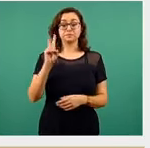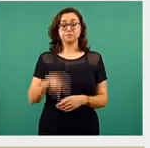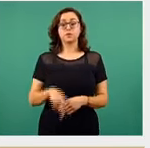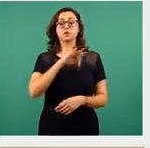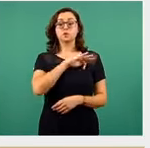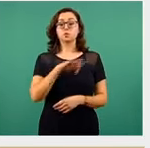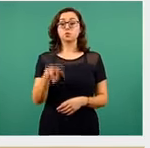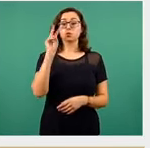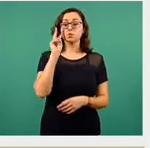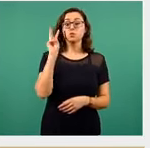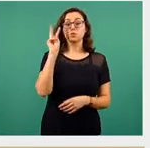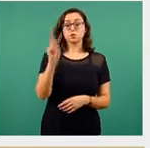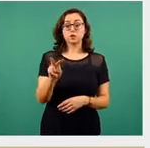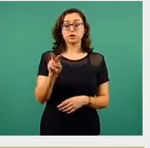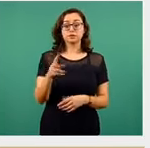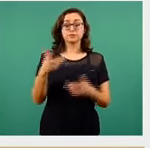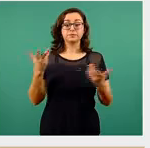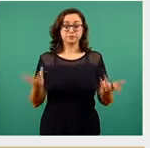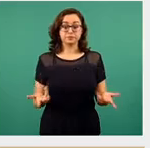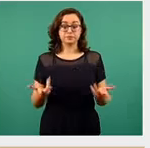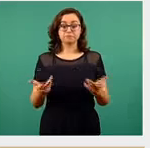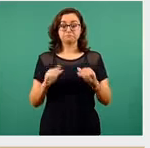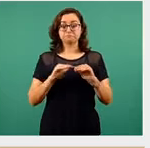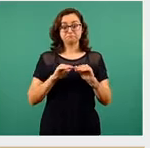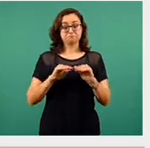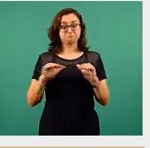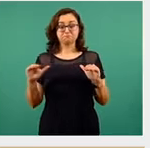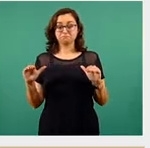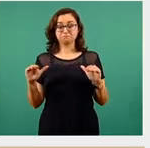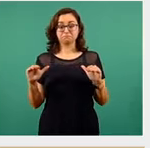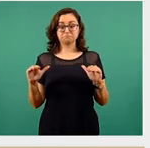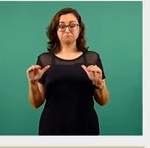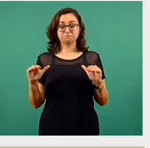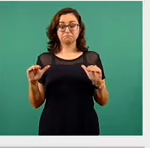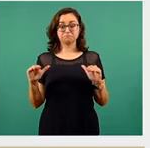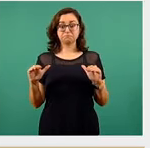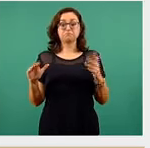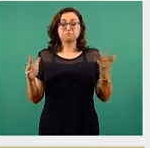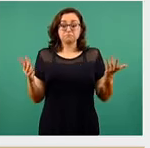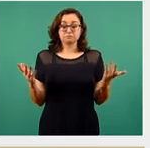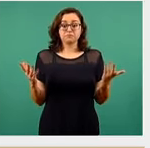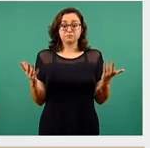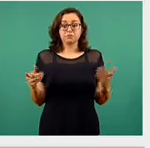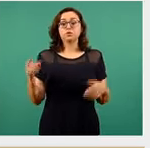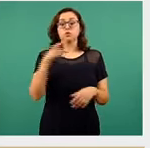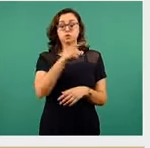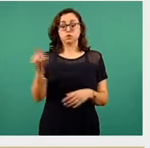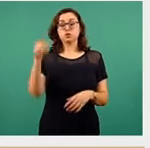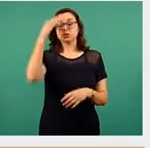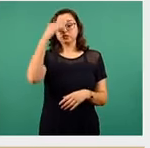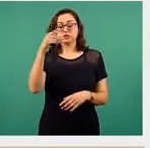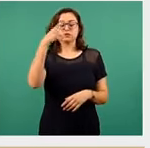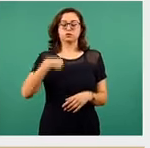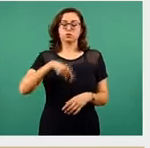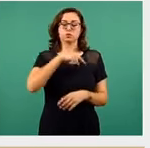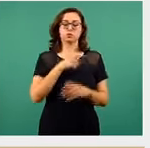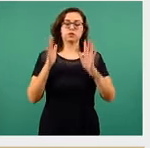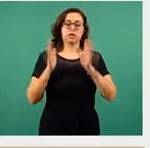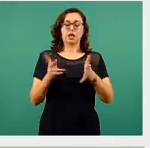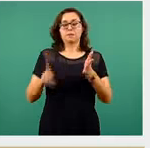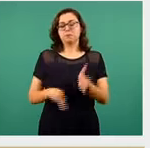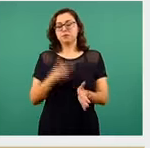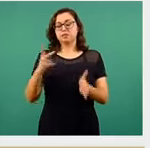abrimos prácticamente en una meseta. Y como saben, y como lo hemos comentado en otras ocasiones, es